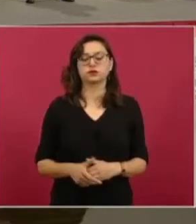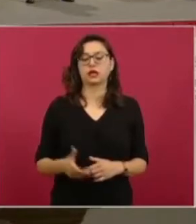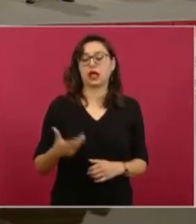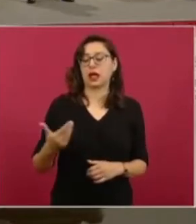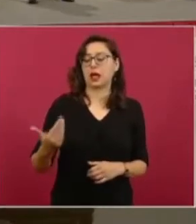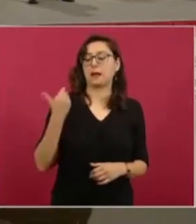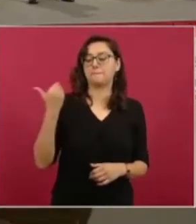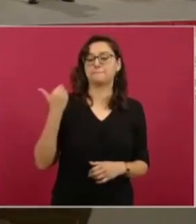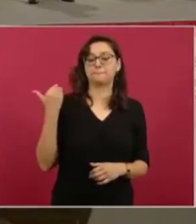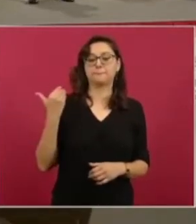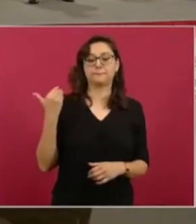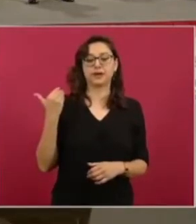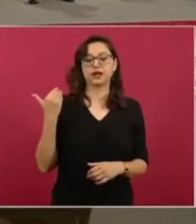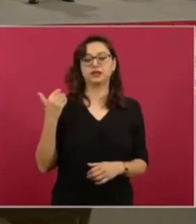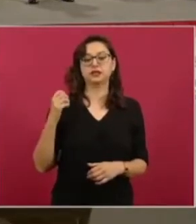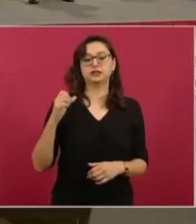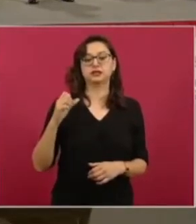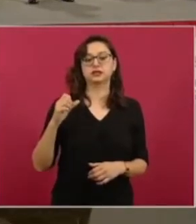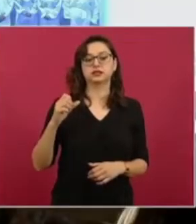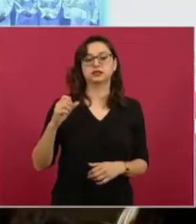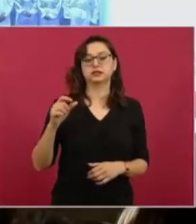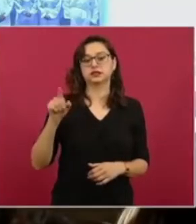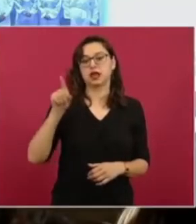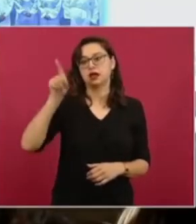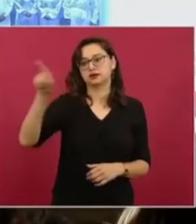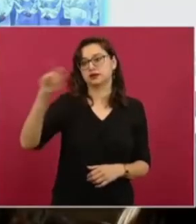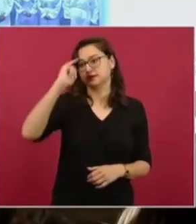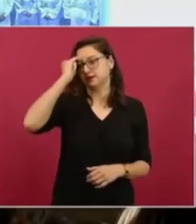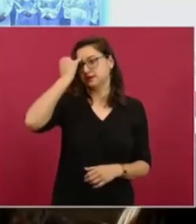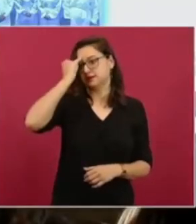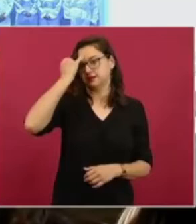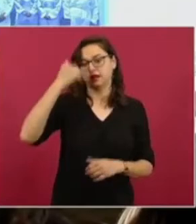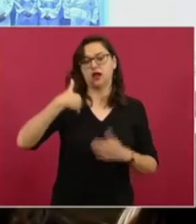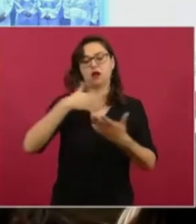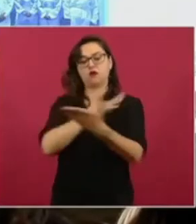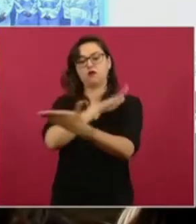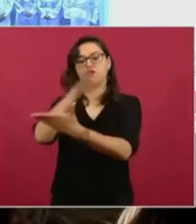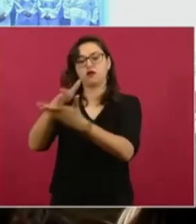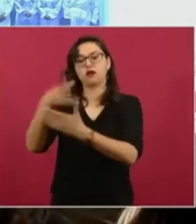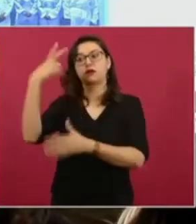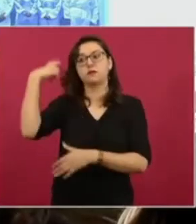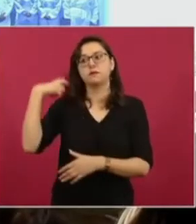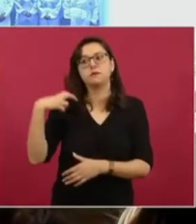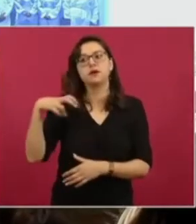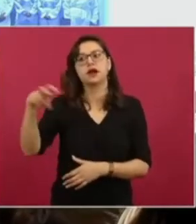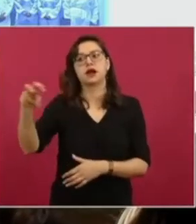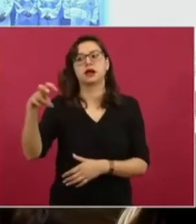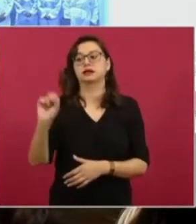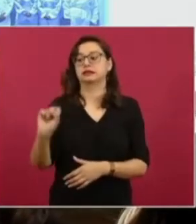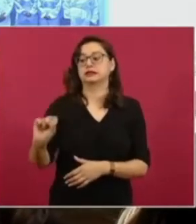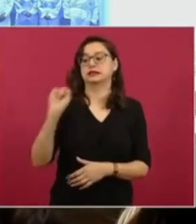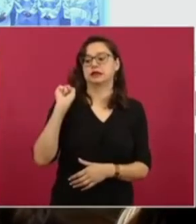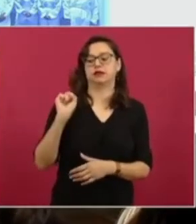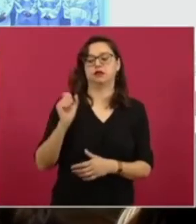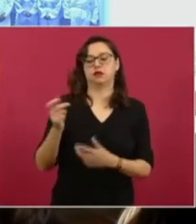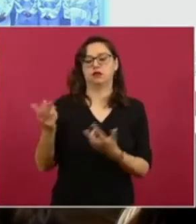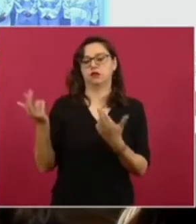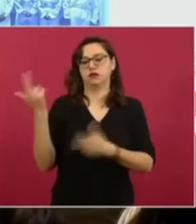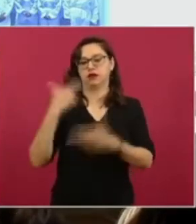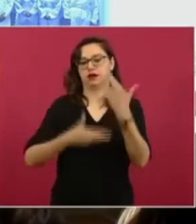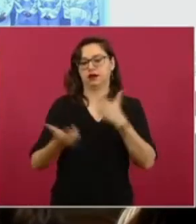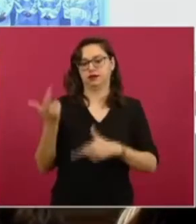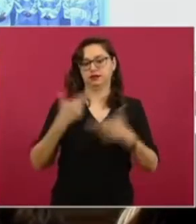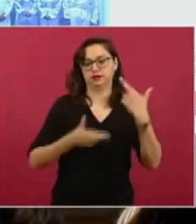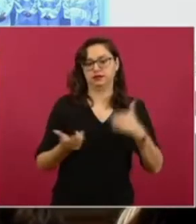hicimos el sábado. Regresé de la India. ¿Por qué es importante en la estrategia de salud